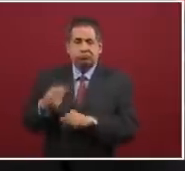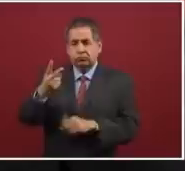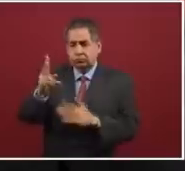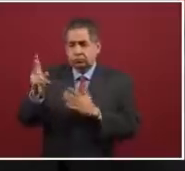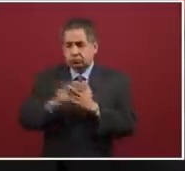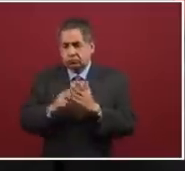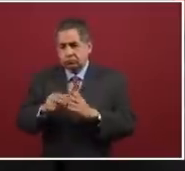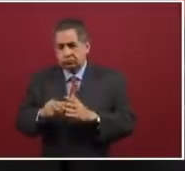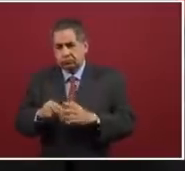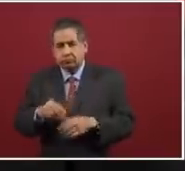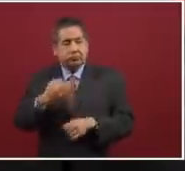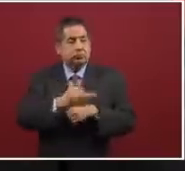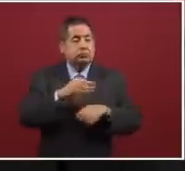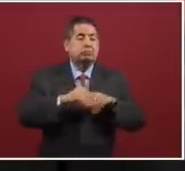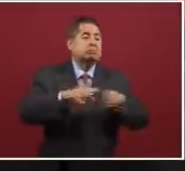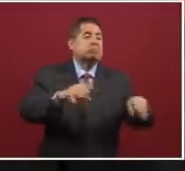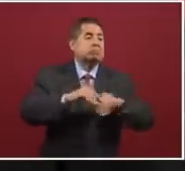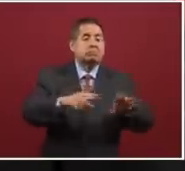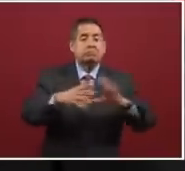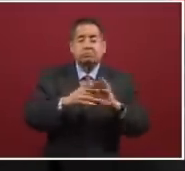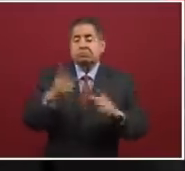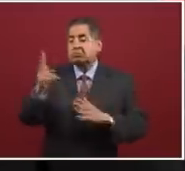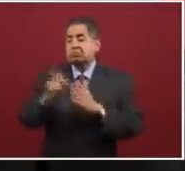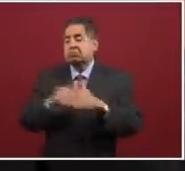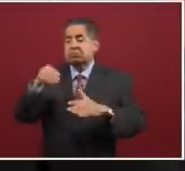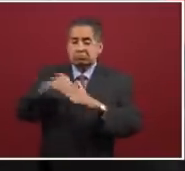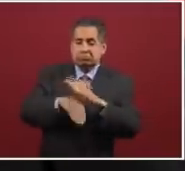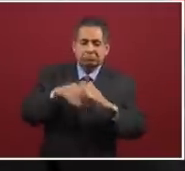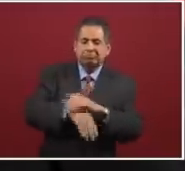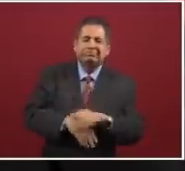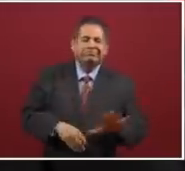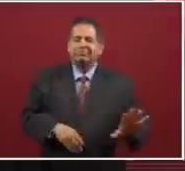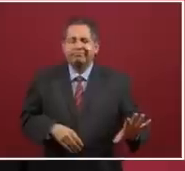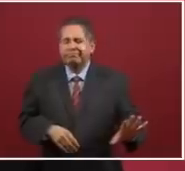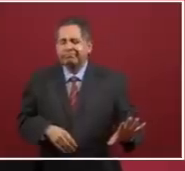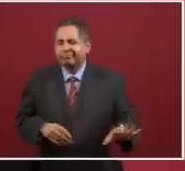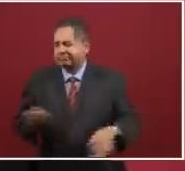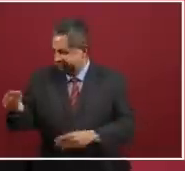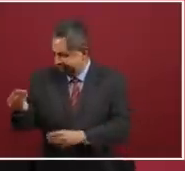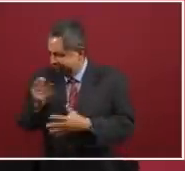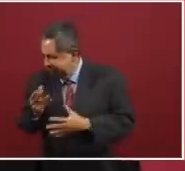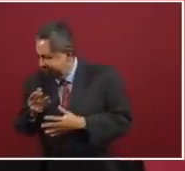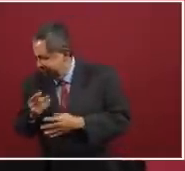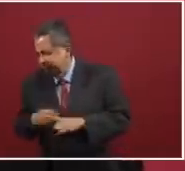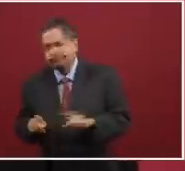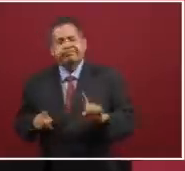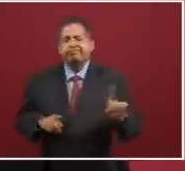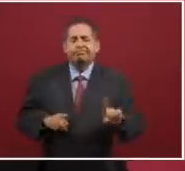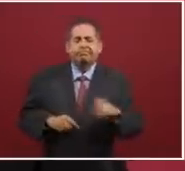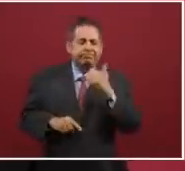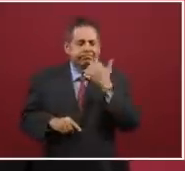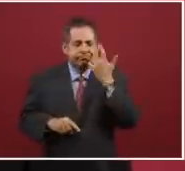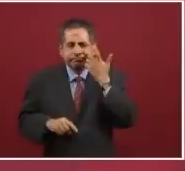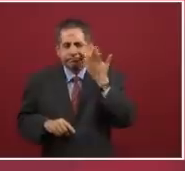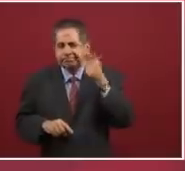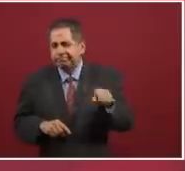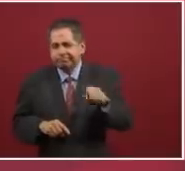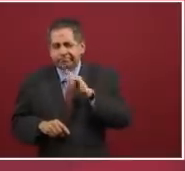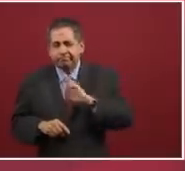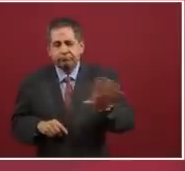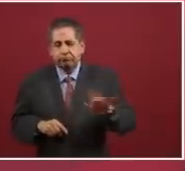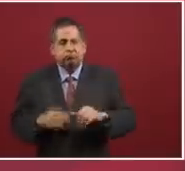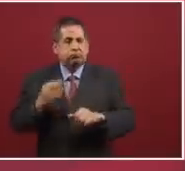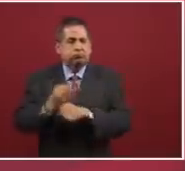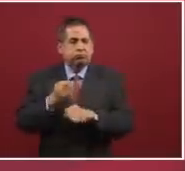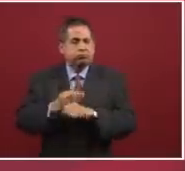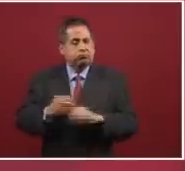sigue cayendo la producción. Yo tengo otra información y está